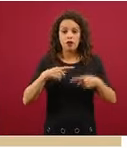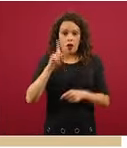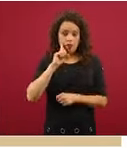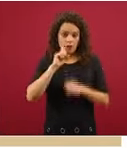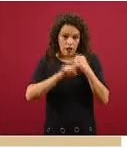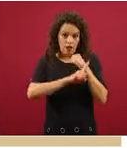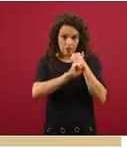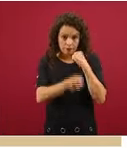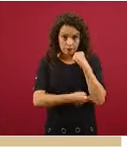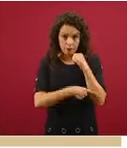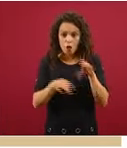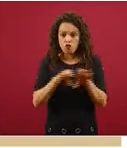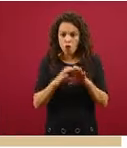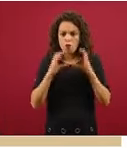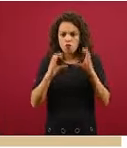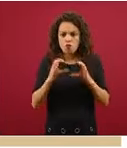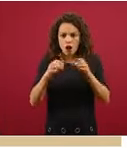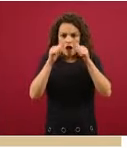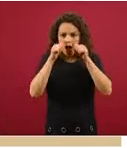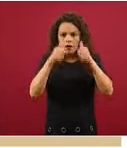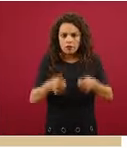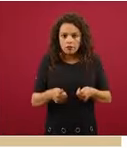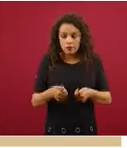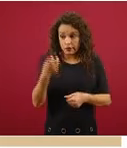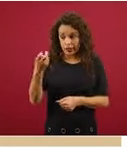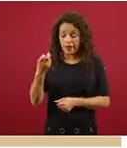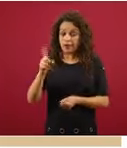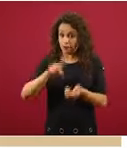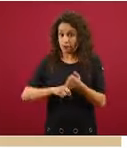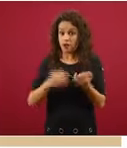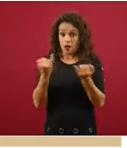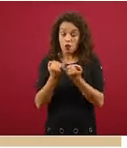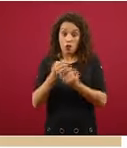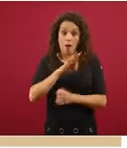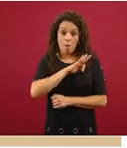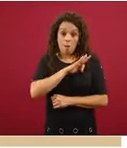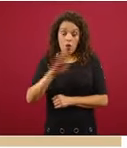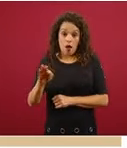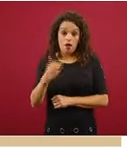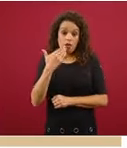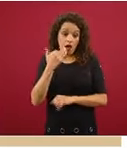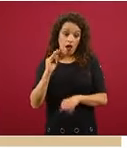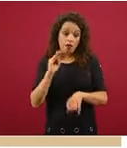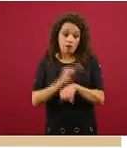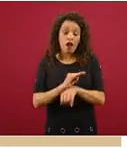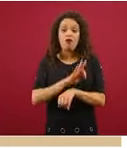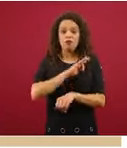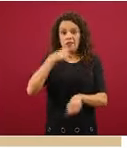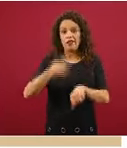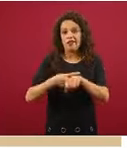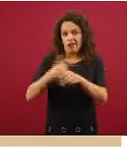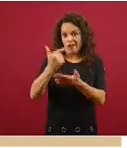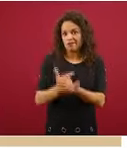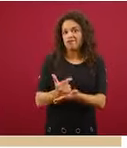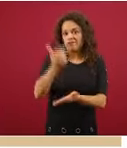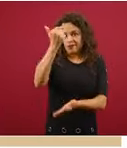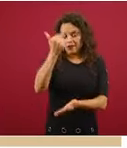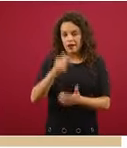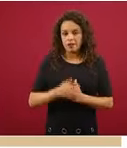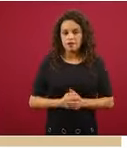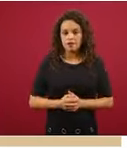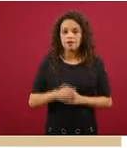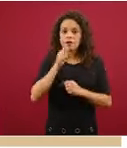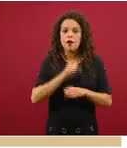embarazo también está considerado como una condición que pudiera generar una vulnerabilidad para tener un cuadro grave, al igual que